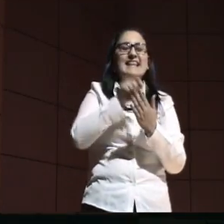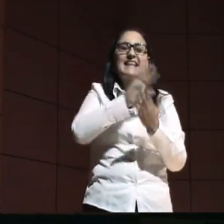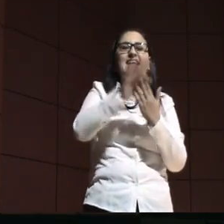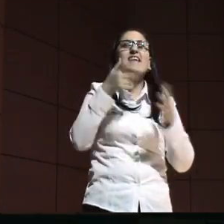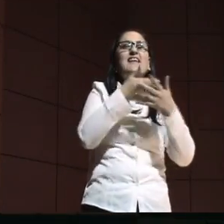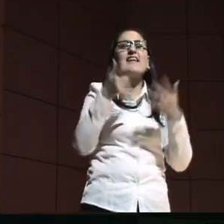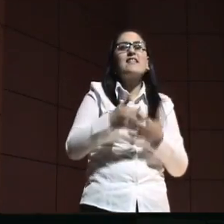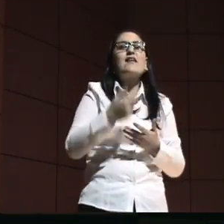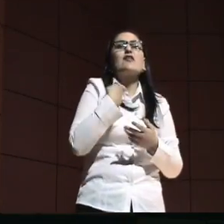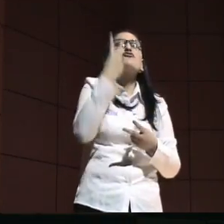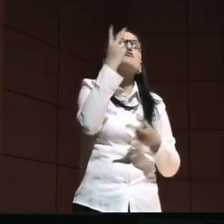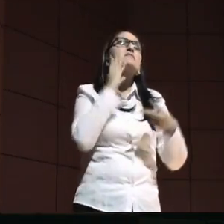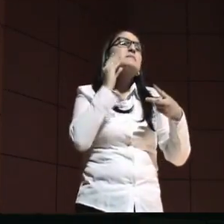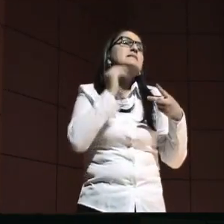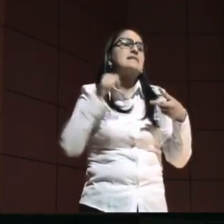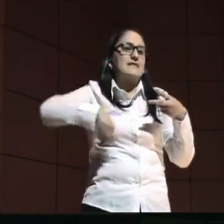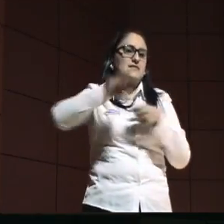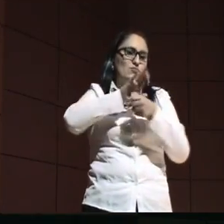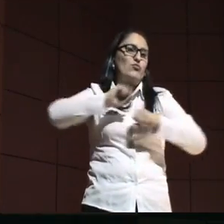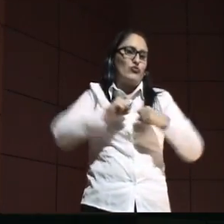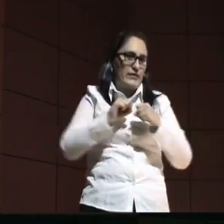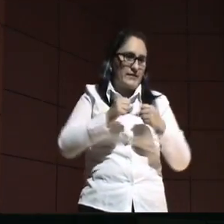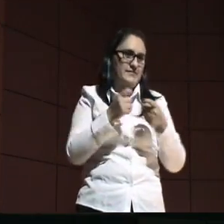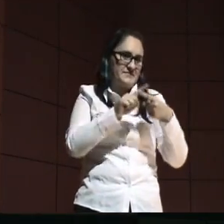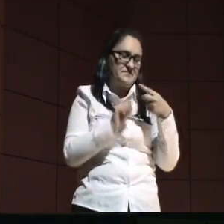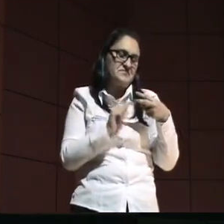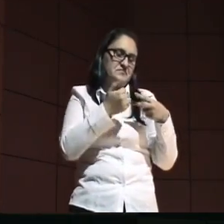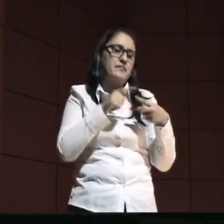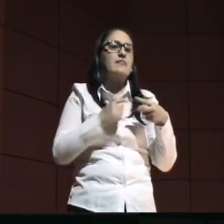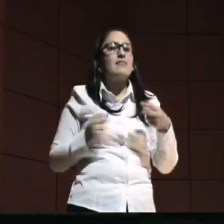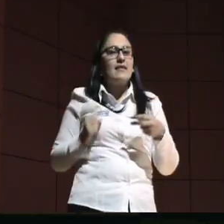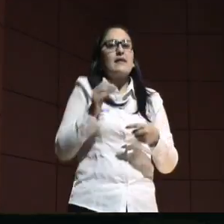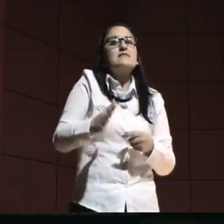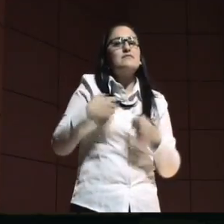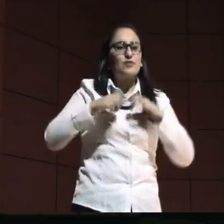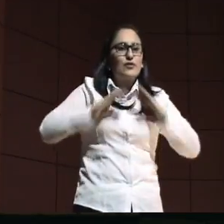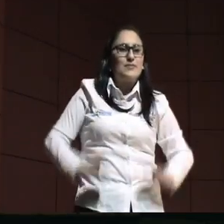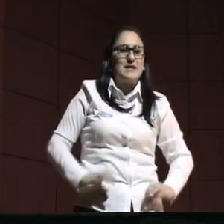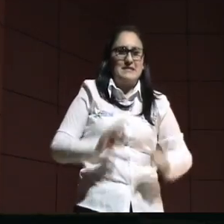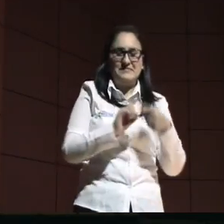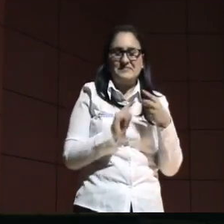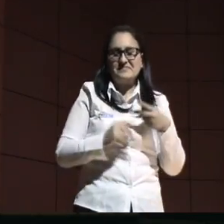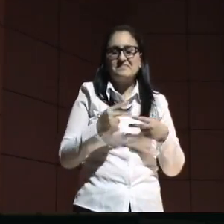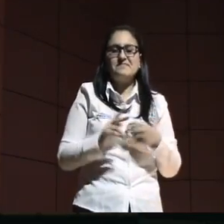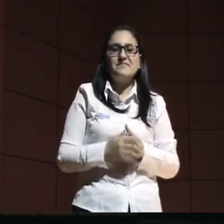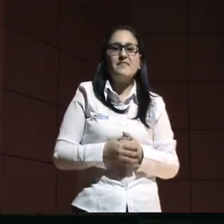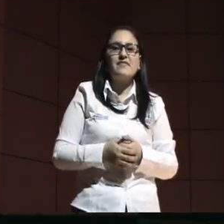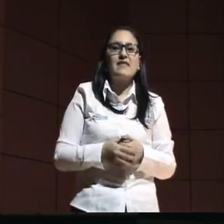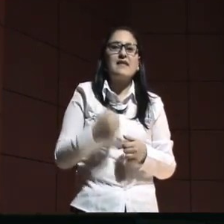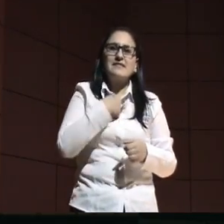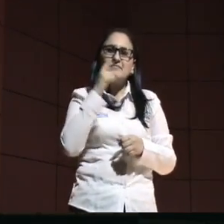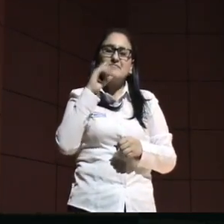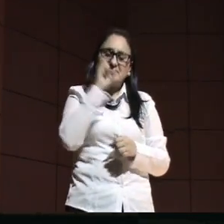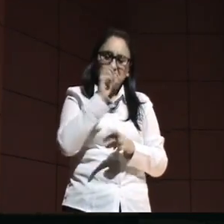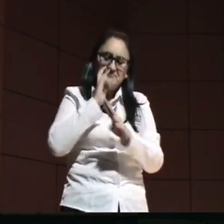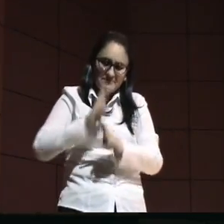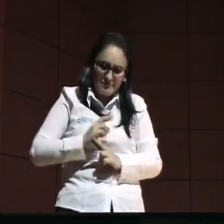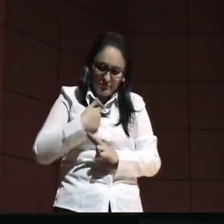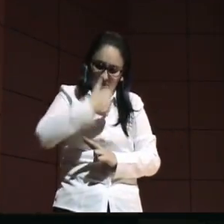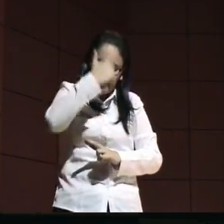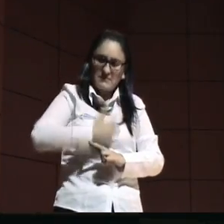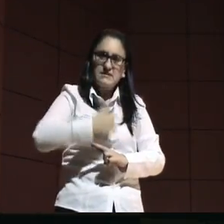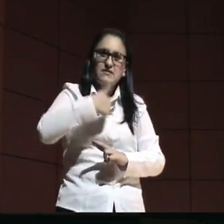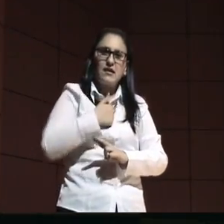sucedieron en la ciudad de Bogotá. No sin antes hacer mi adscripción corporal. Me identifico como una